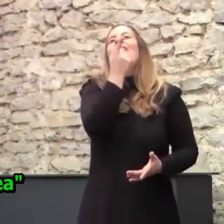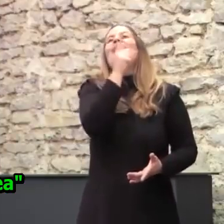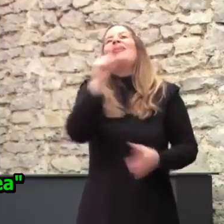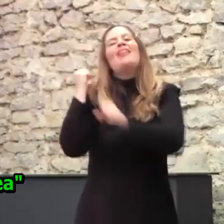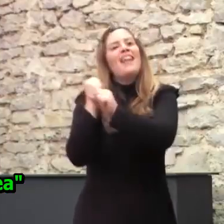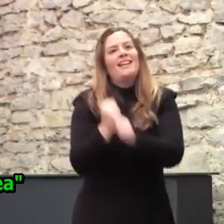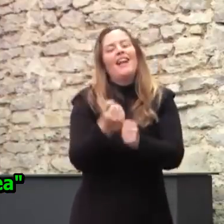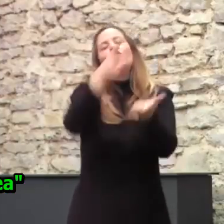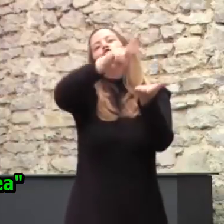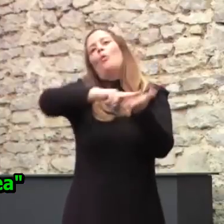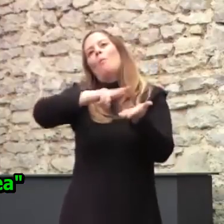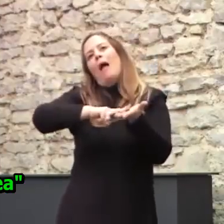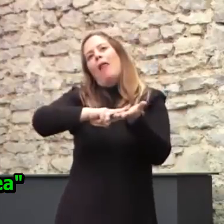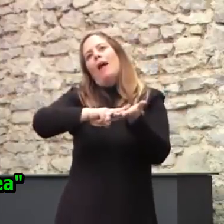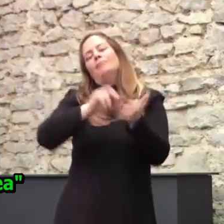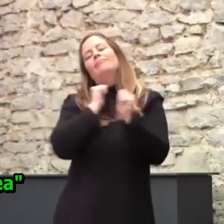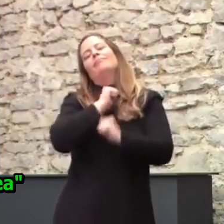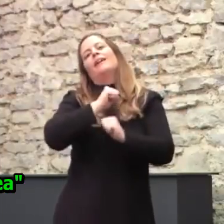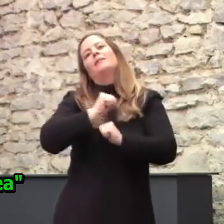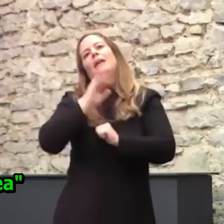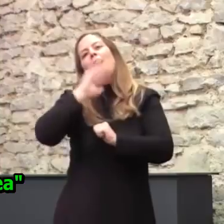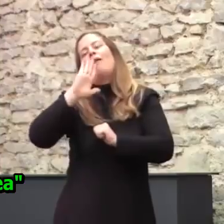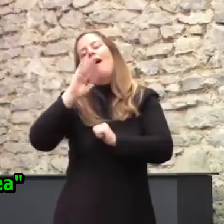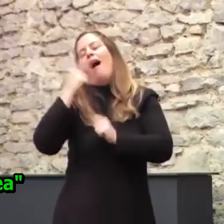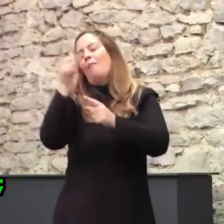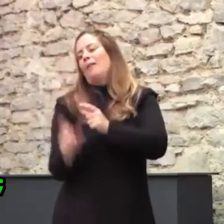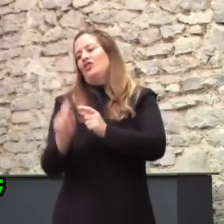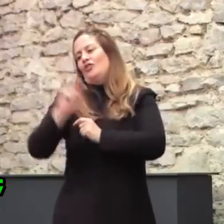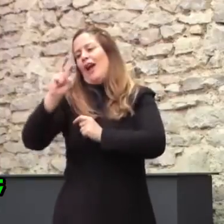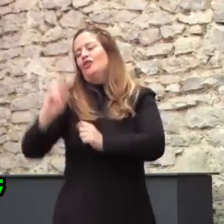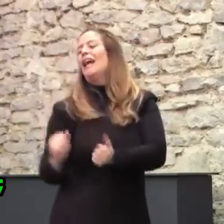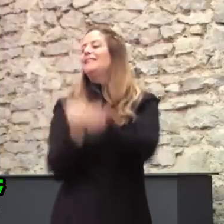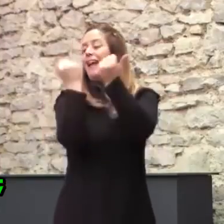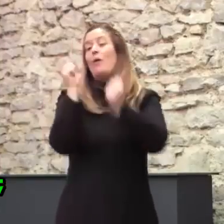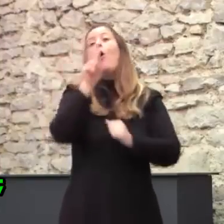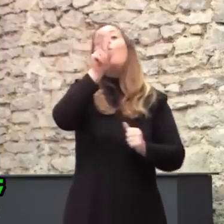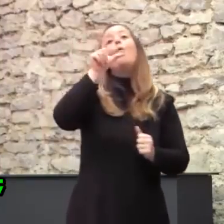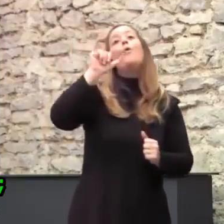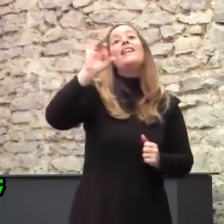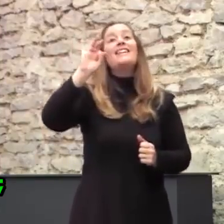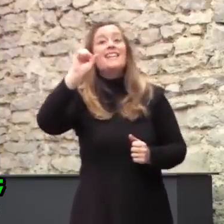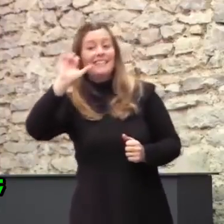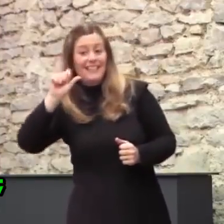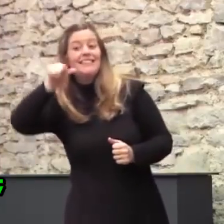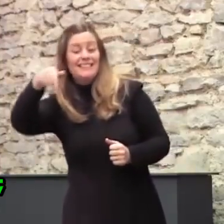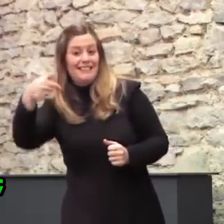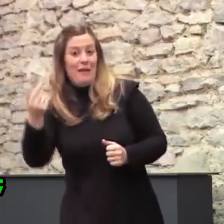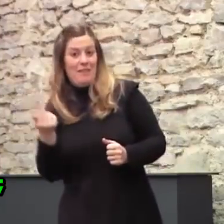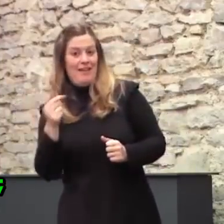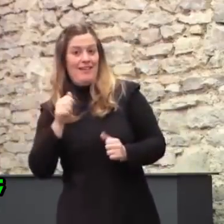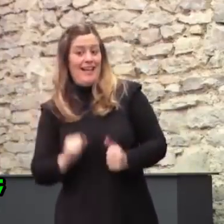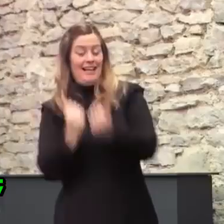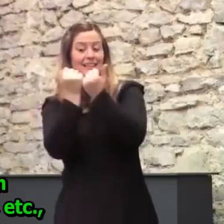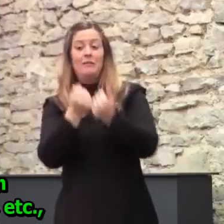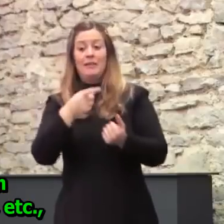o Penélope esperó en la Odisea a Ulises durante 30 años. Ulises se lo pasó estupendamente. No sé si habéis leído la Odisea